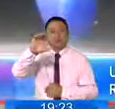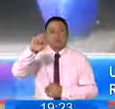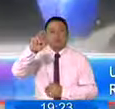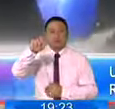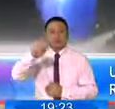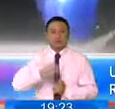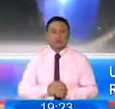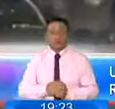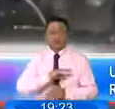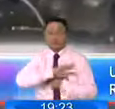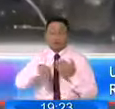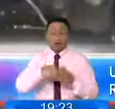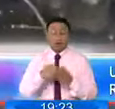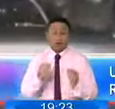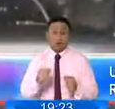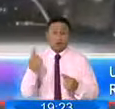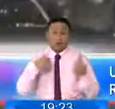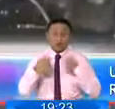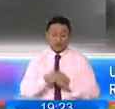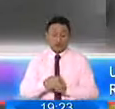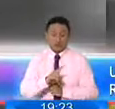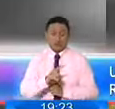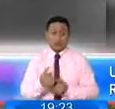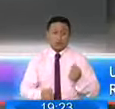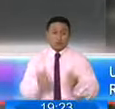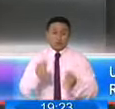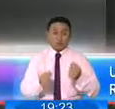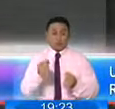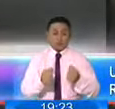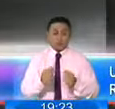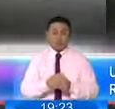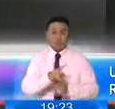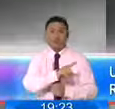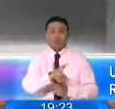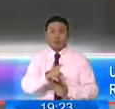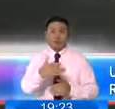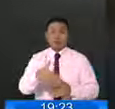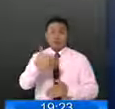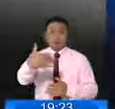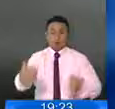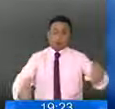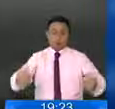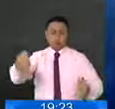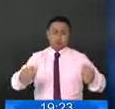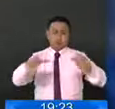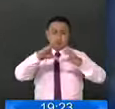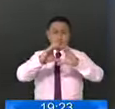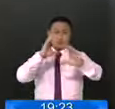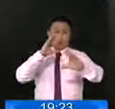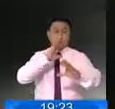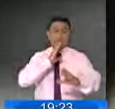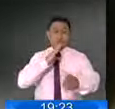Todos heridos de gravedad, cuando el automóvil en que viajaban habría impactado contra un vehículo tanquero.